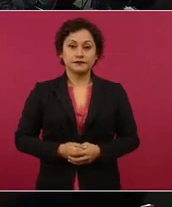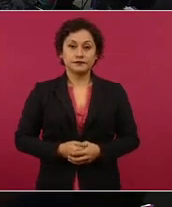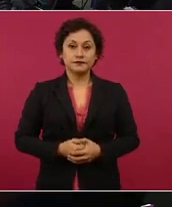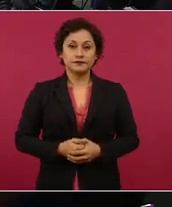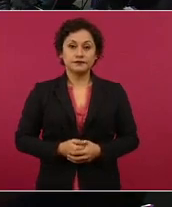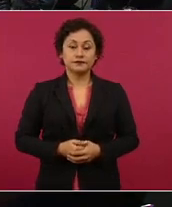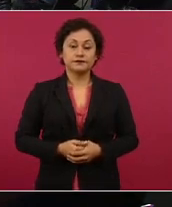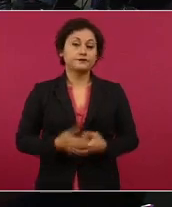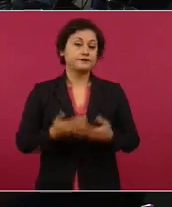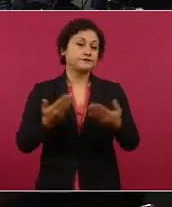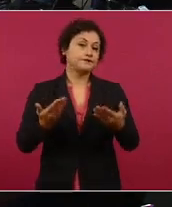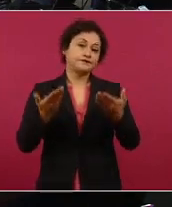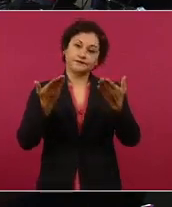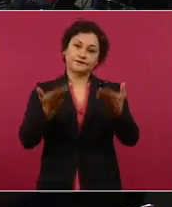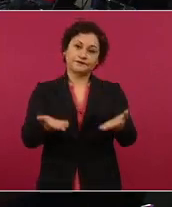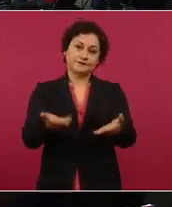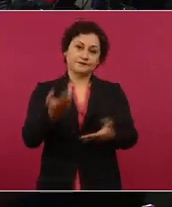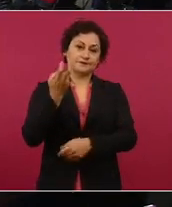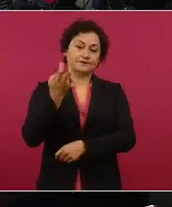Bueno, pues ahí está.